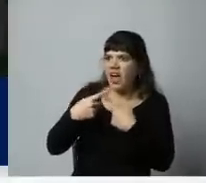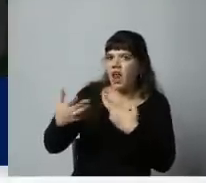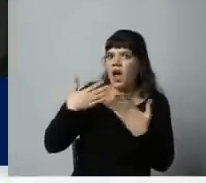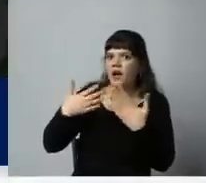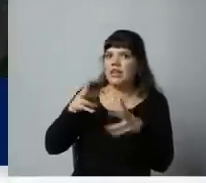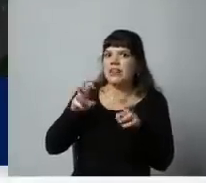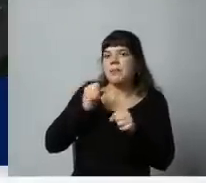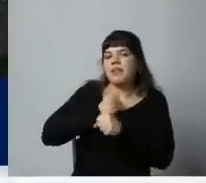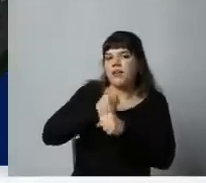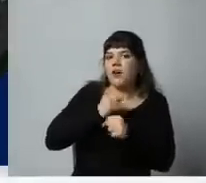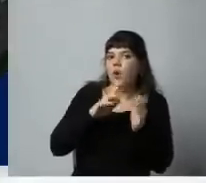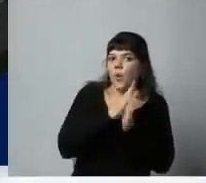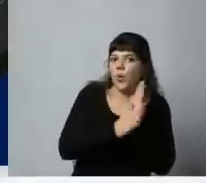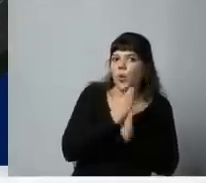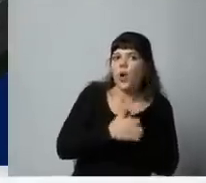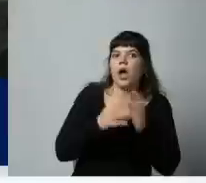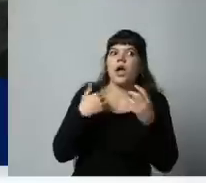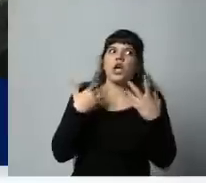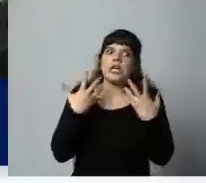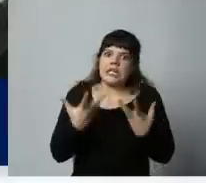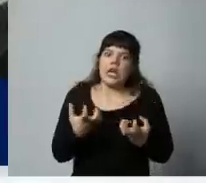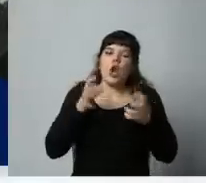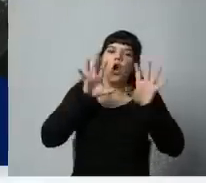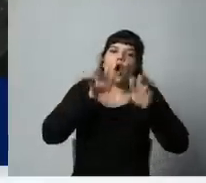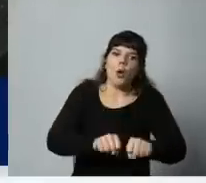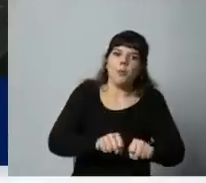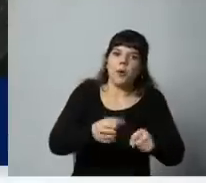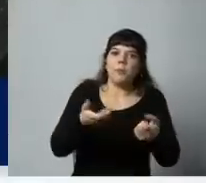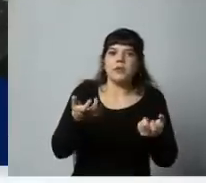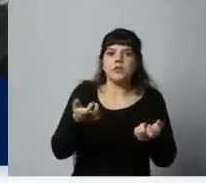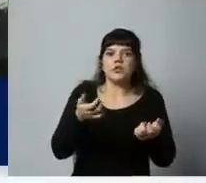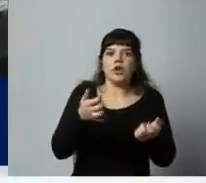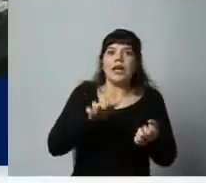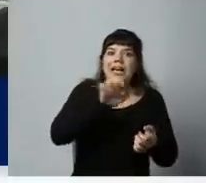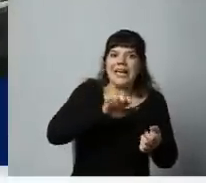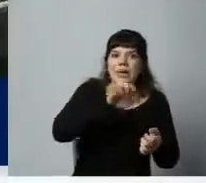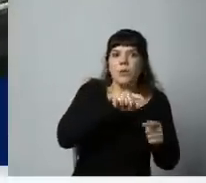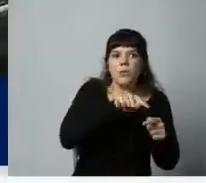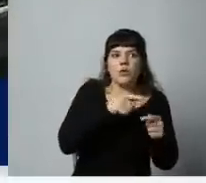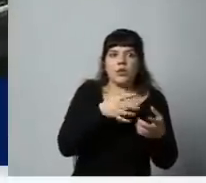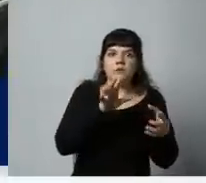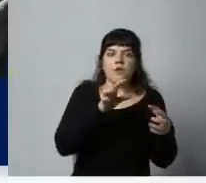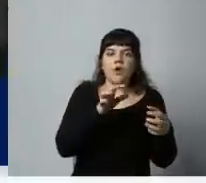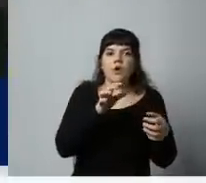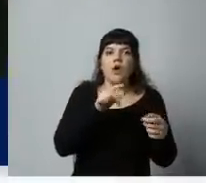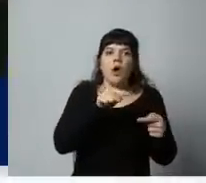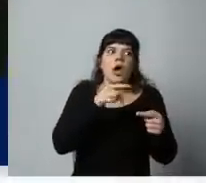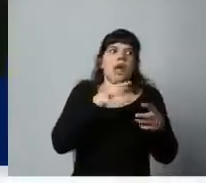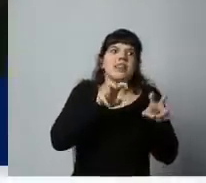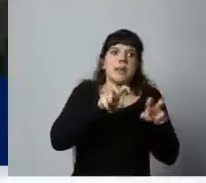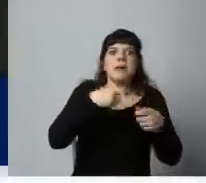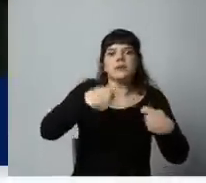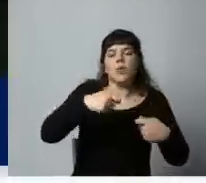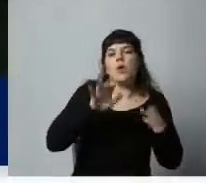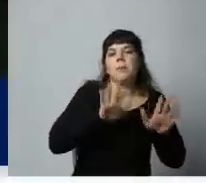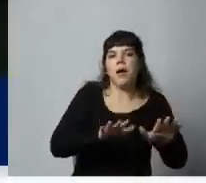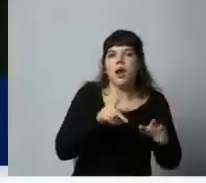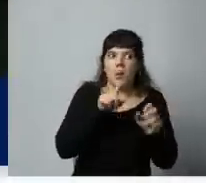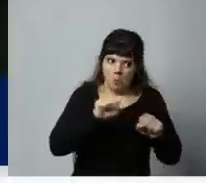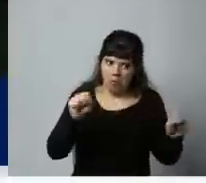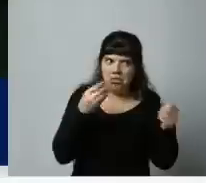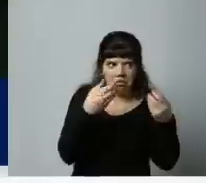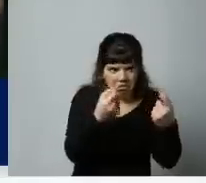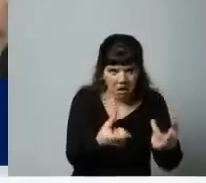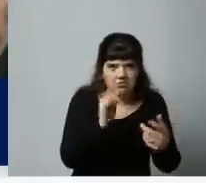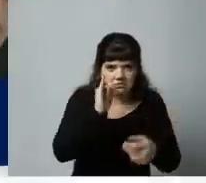compromiso del poder ejecutivo que esperemos sea honrado de que cada vez que se necesiten las prórrogas en el seguro de paro estas se van a conceder